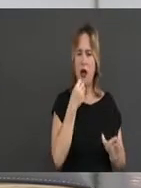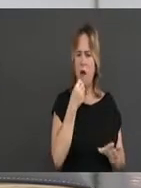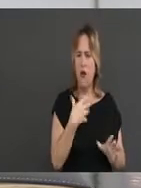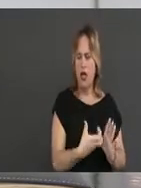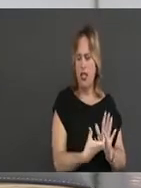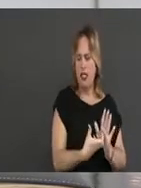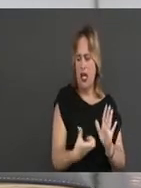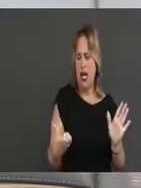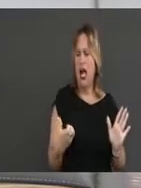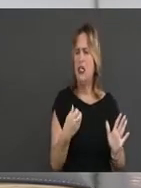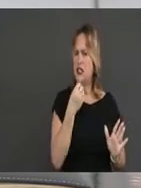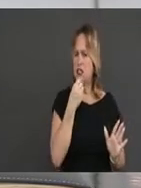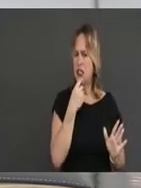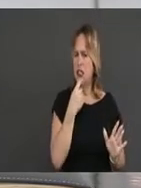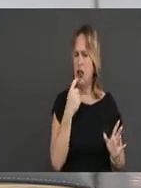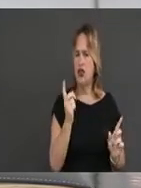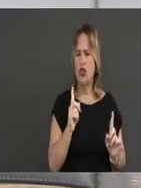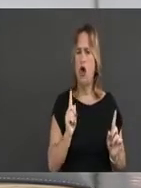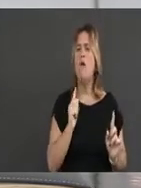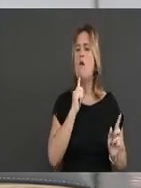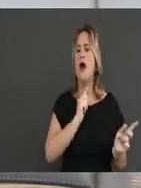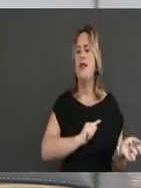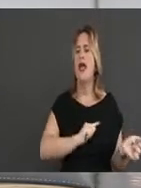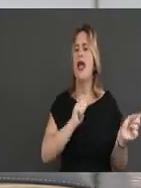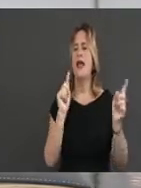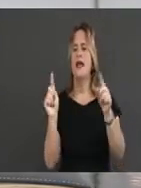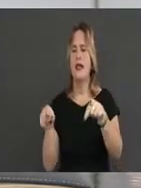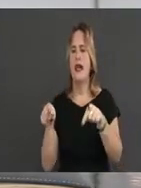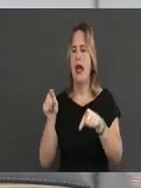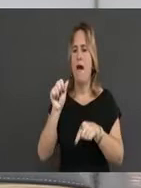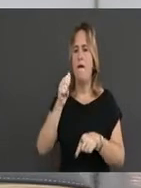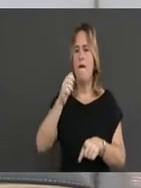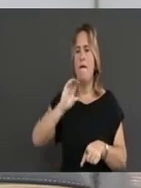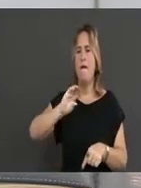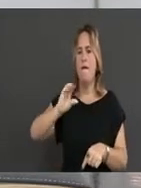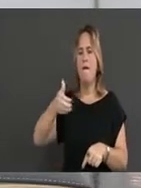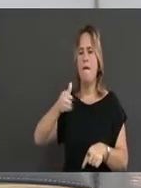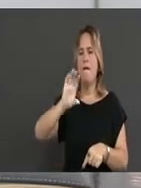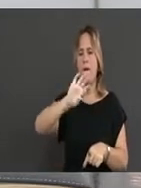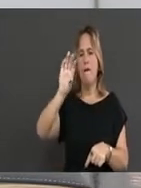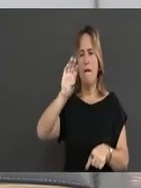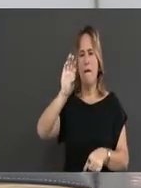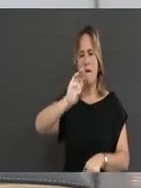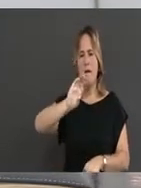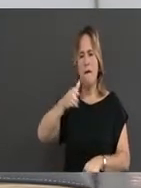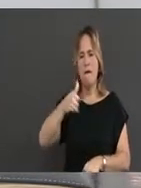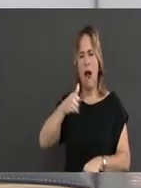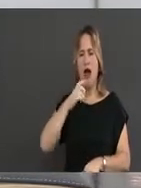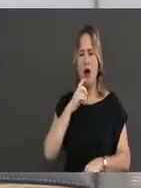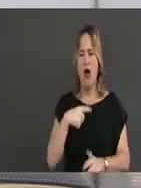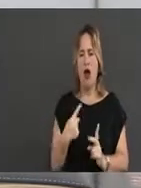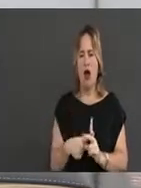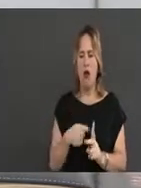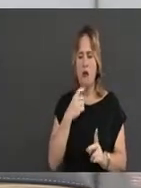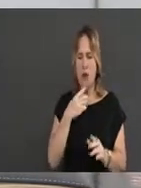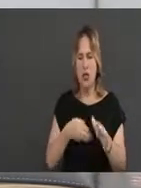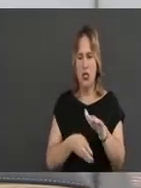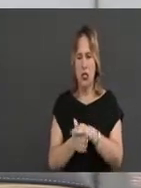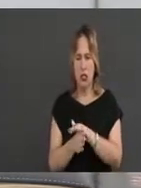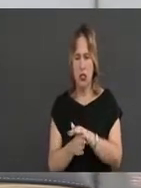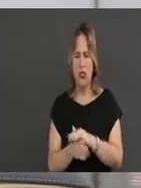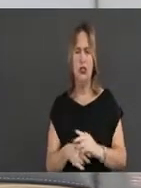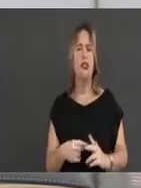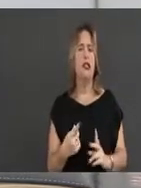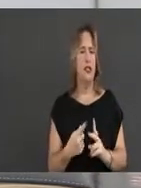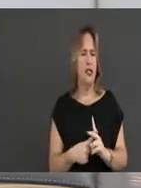puede extraer efectivo, sino que también, en la medida de las posibilidades, usted puede dirigirse al interior de la sucursal